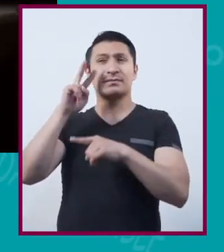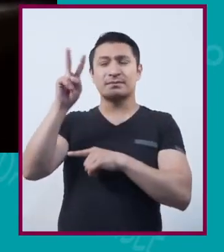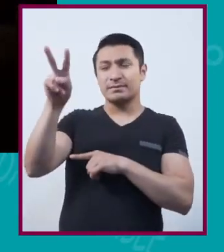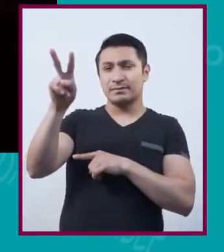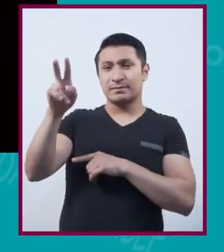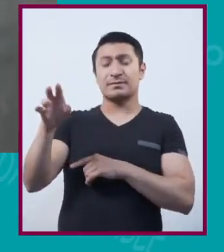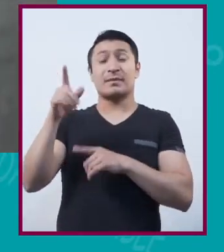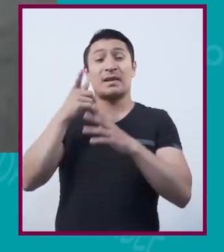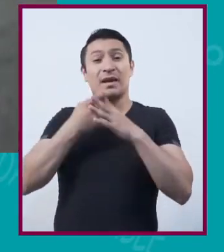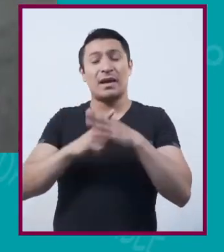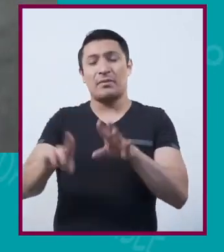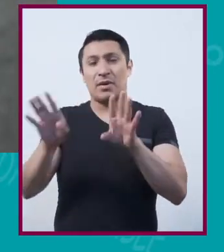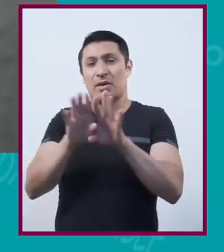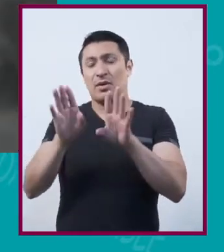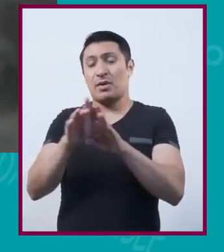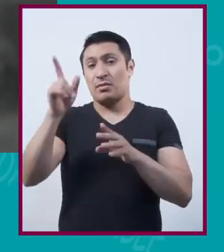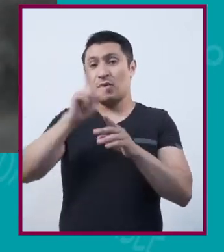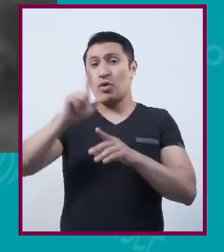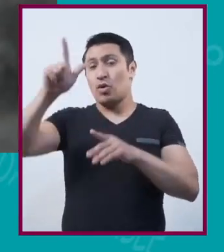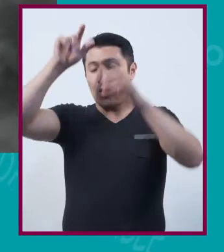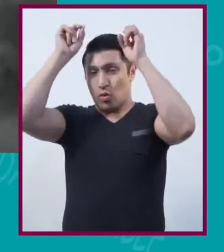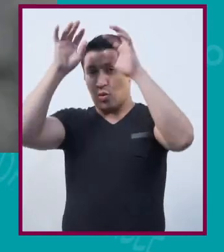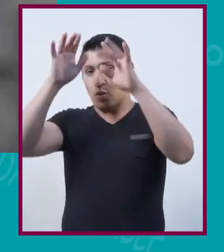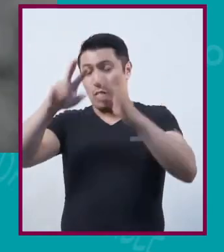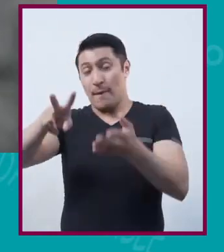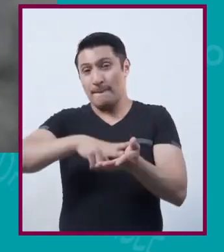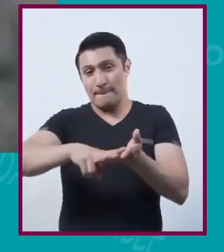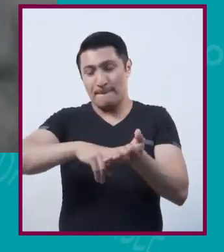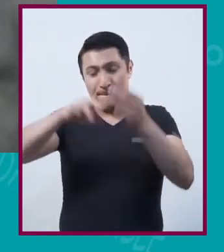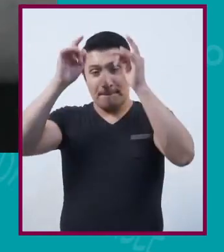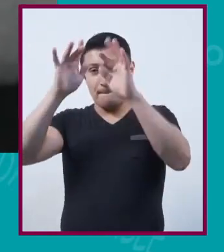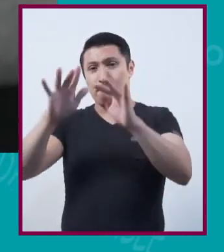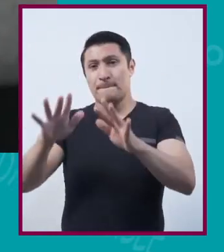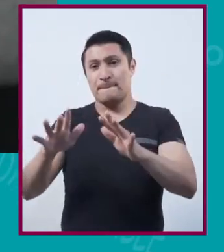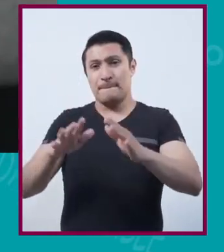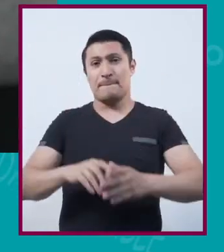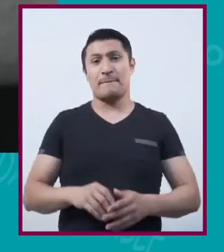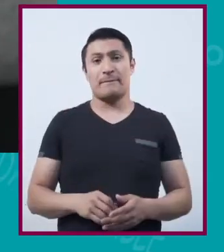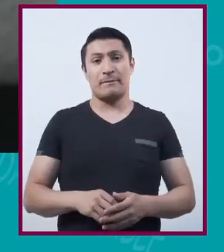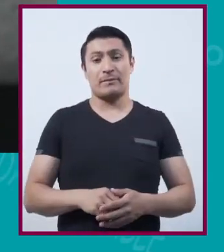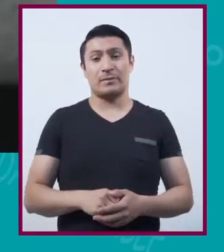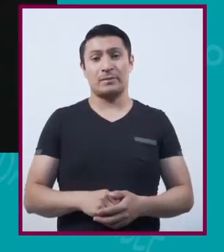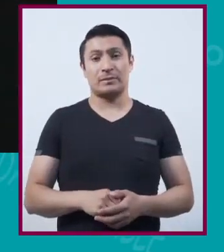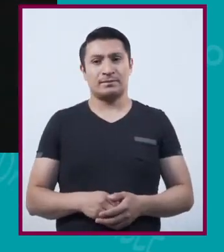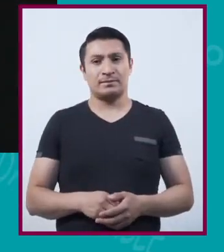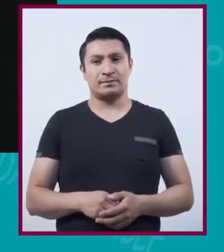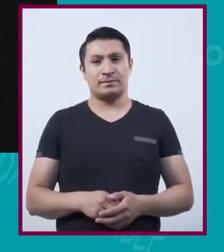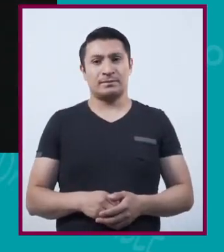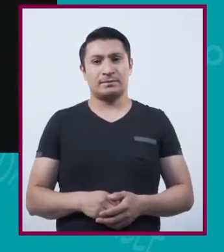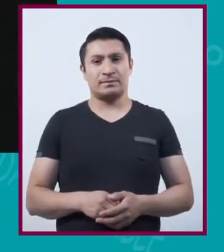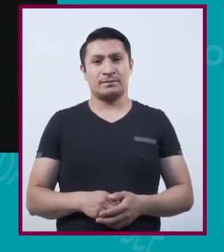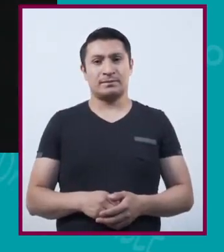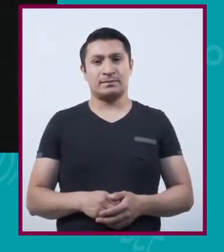iglesia empezó a caer una luz verde.